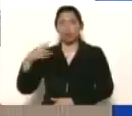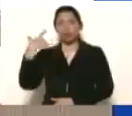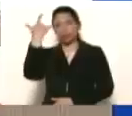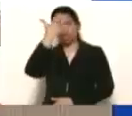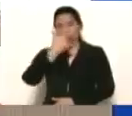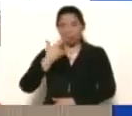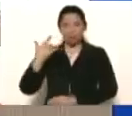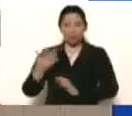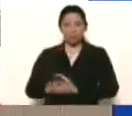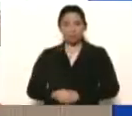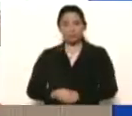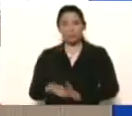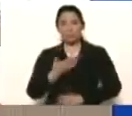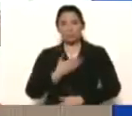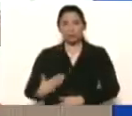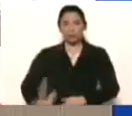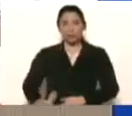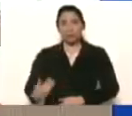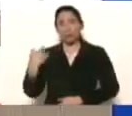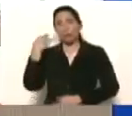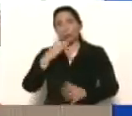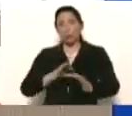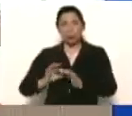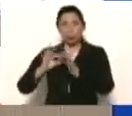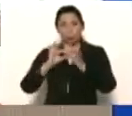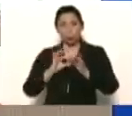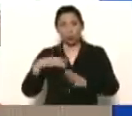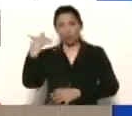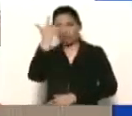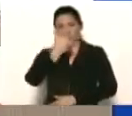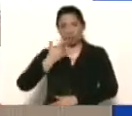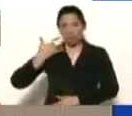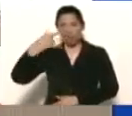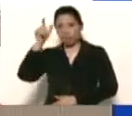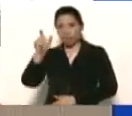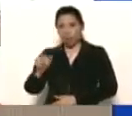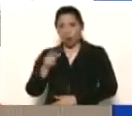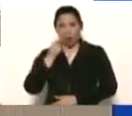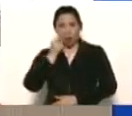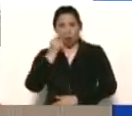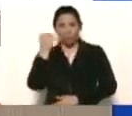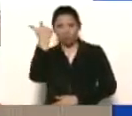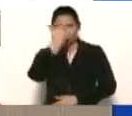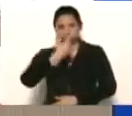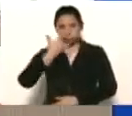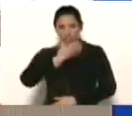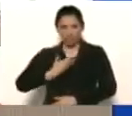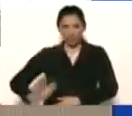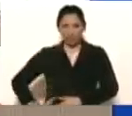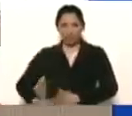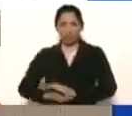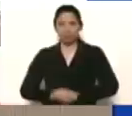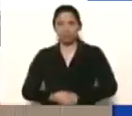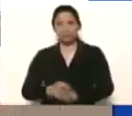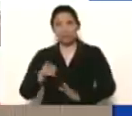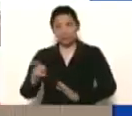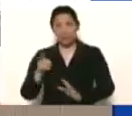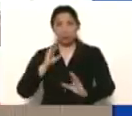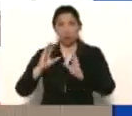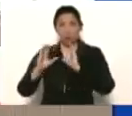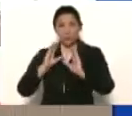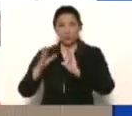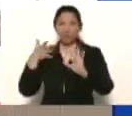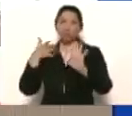protémpore de la unión africana excelentísimo señor cyril rama posa allí conversaron